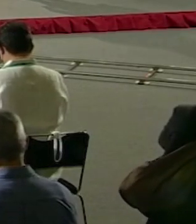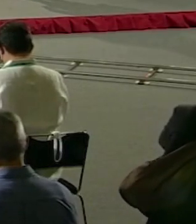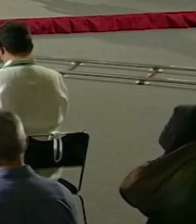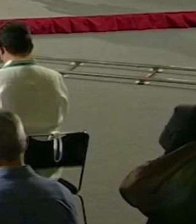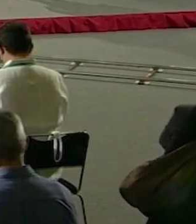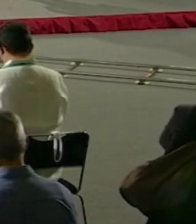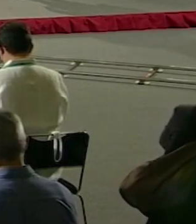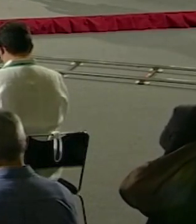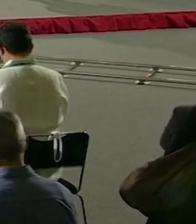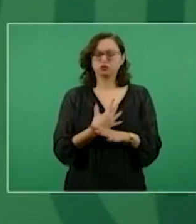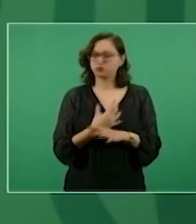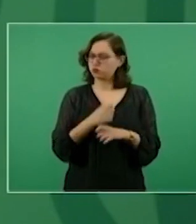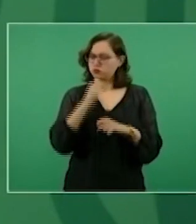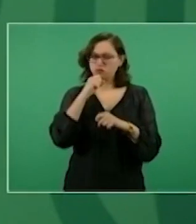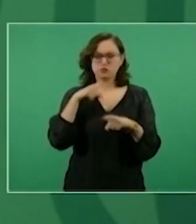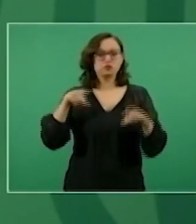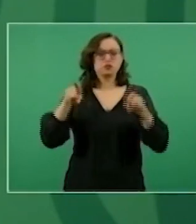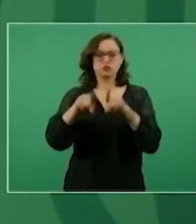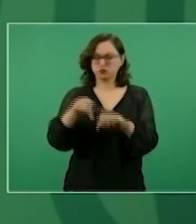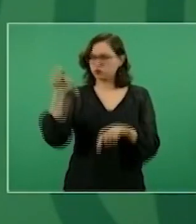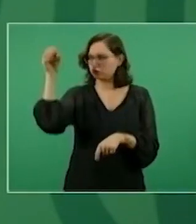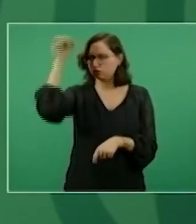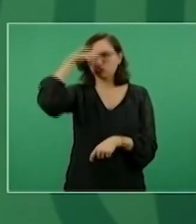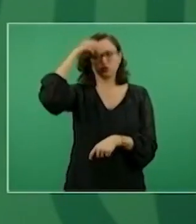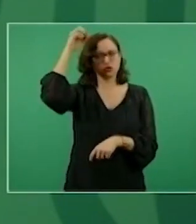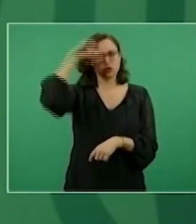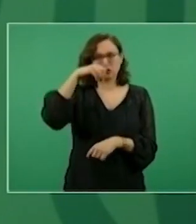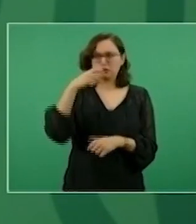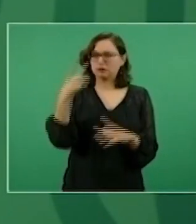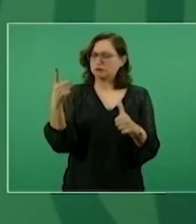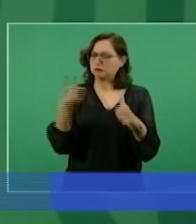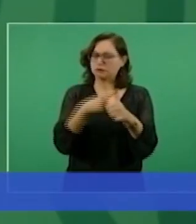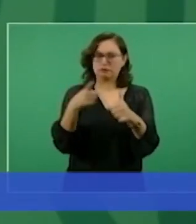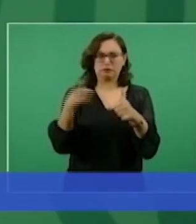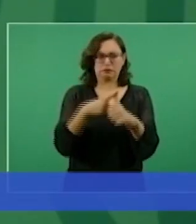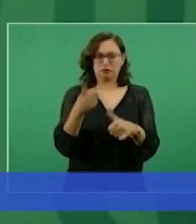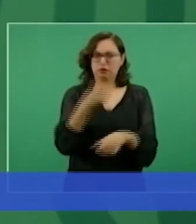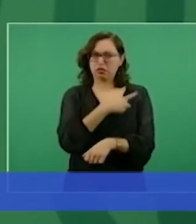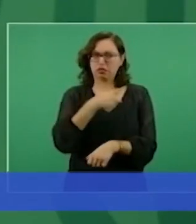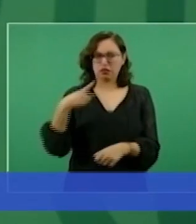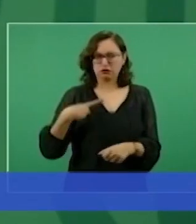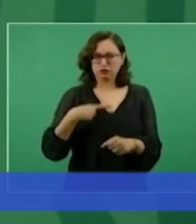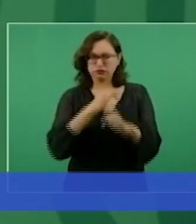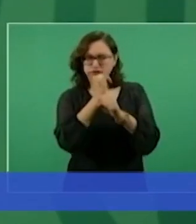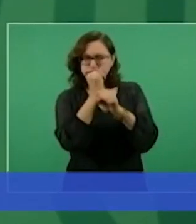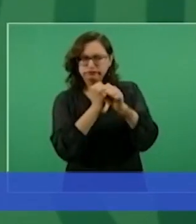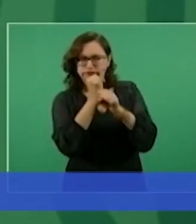de la capital. Se va a hacer una investigación a fondo,